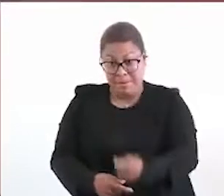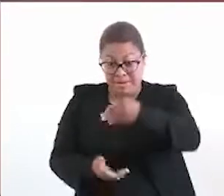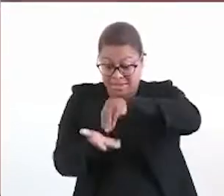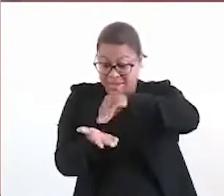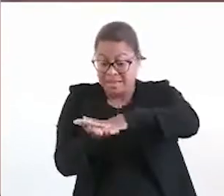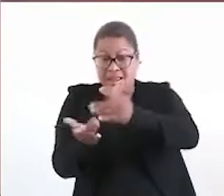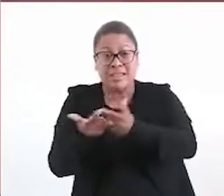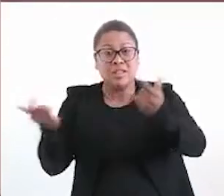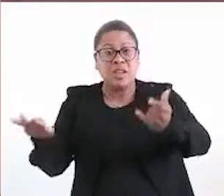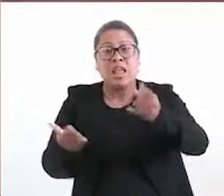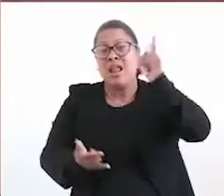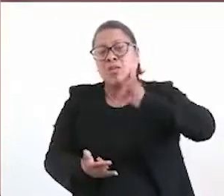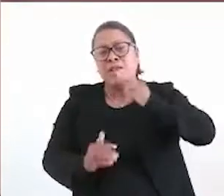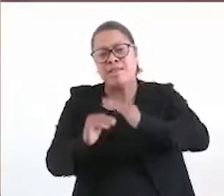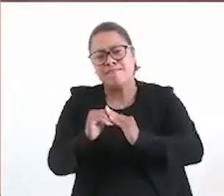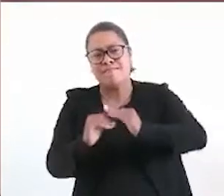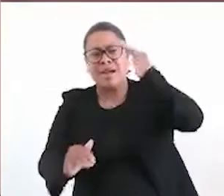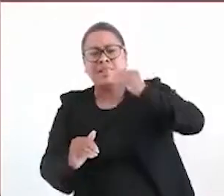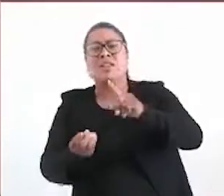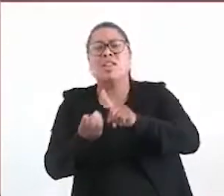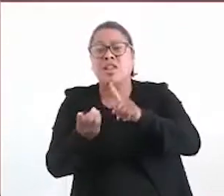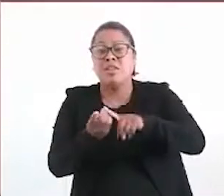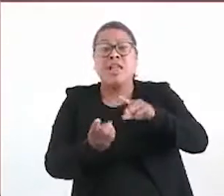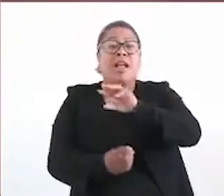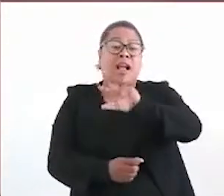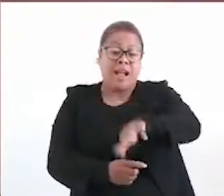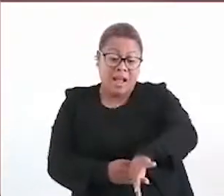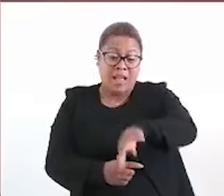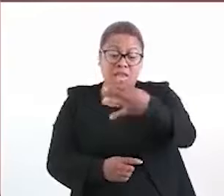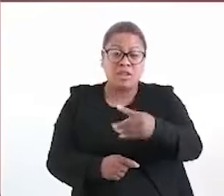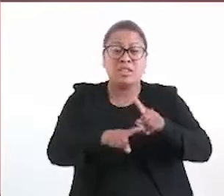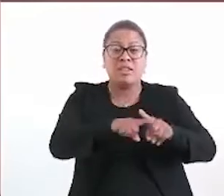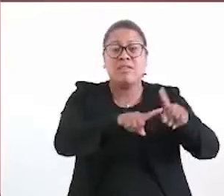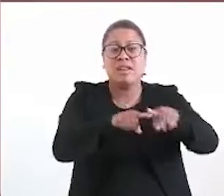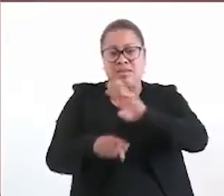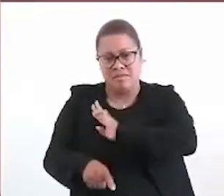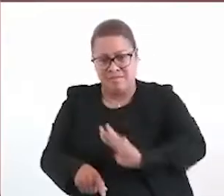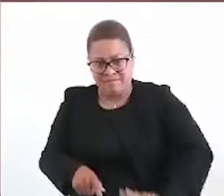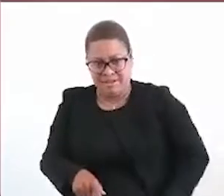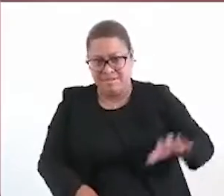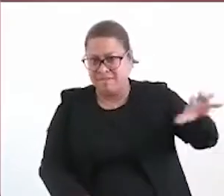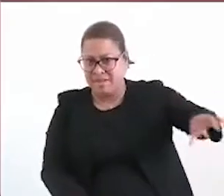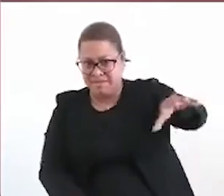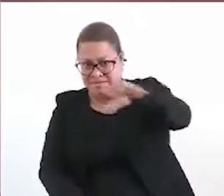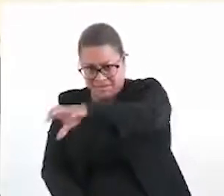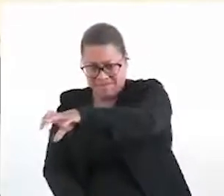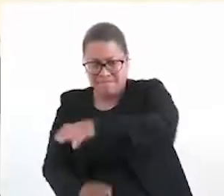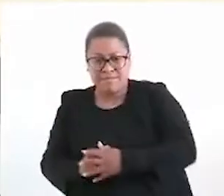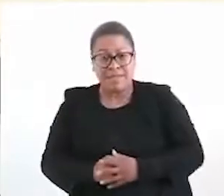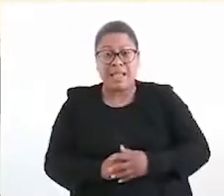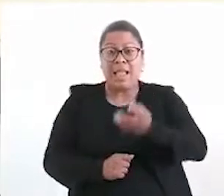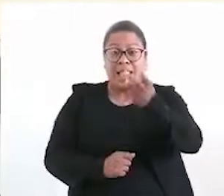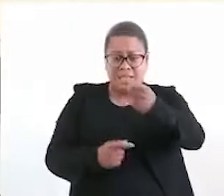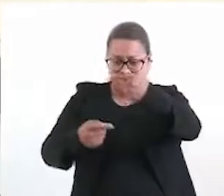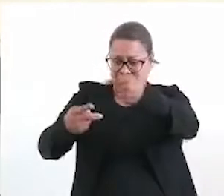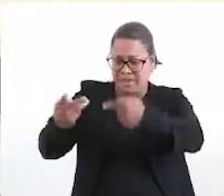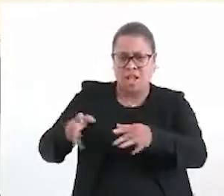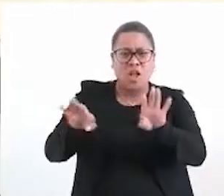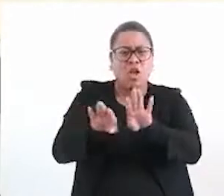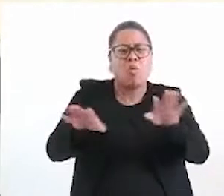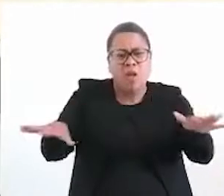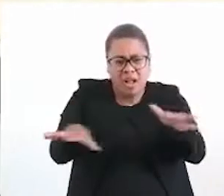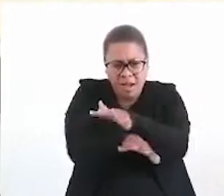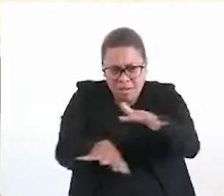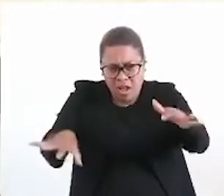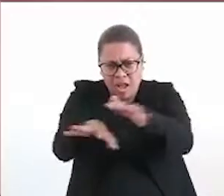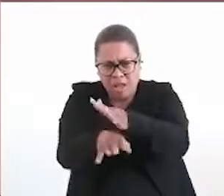en la historia, las mujeres somos mayoría en 14 de los 32 congresos locales. Todos estos cambios